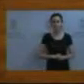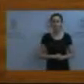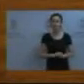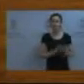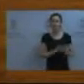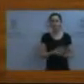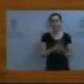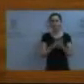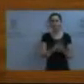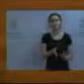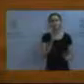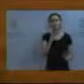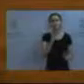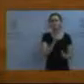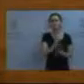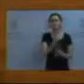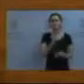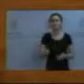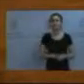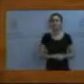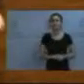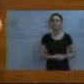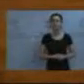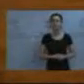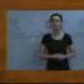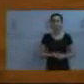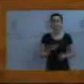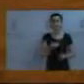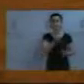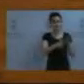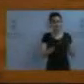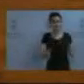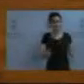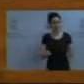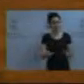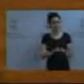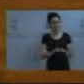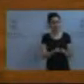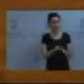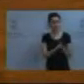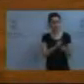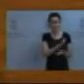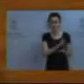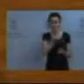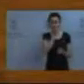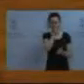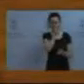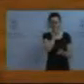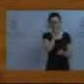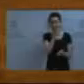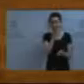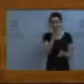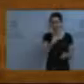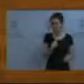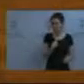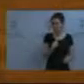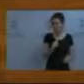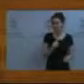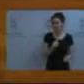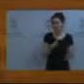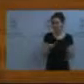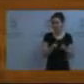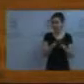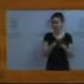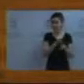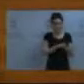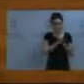lo que decía la portavoz de Izquierda Unida, mire, ustedes que son tan enemigos de las conspiraciones, ¿me quieren venir a decir a mí ahora que hay una